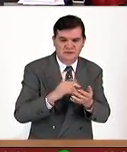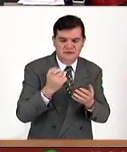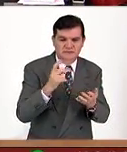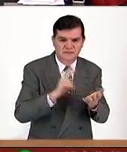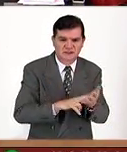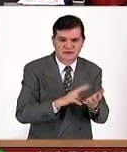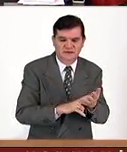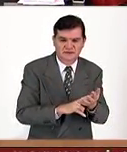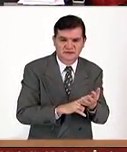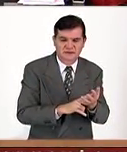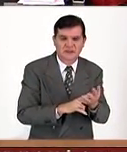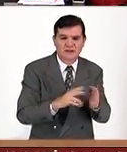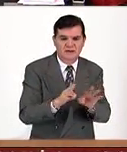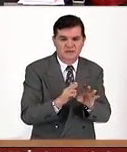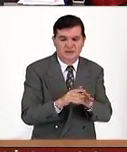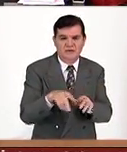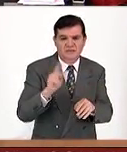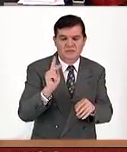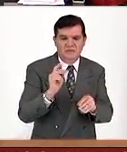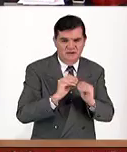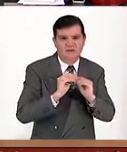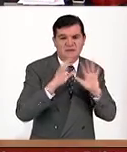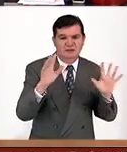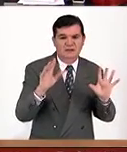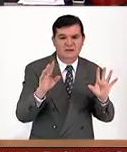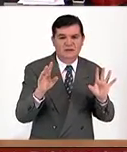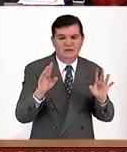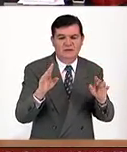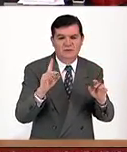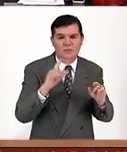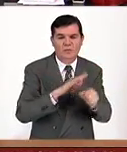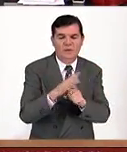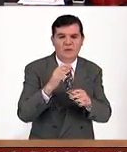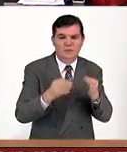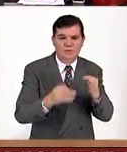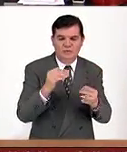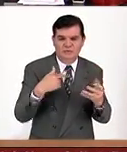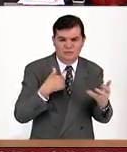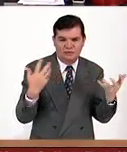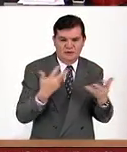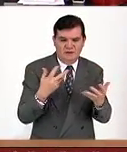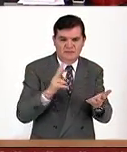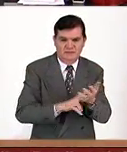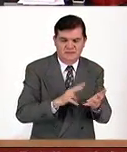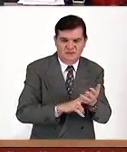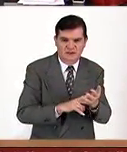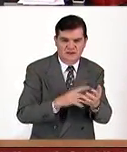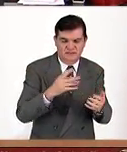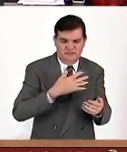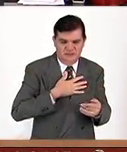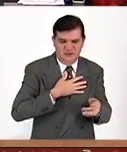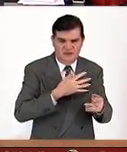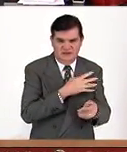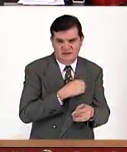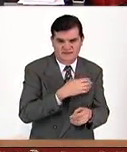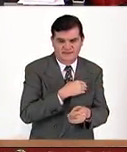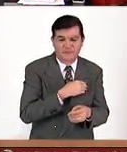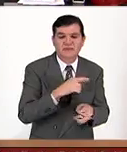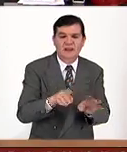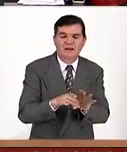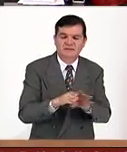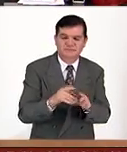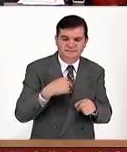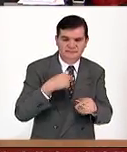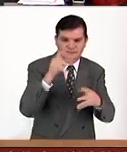valores. Pero que quede muy claro qué juicios de valor estoy fomentando en mi hijo. Ese es otro tema. El